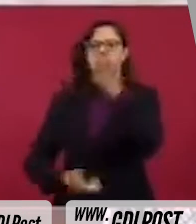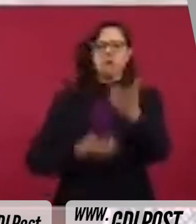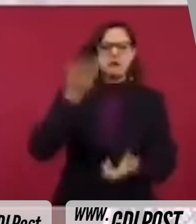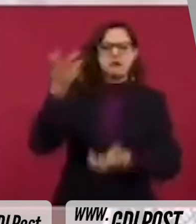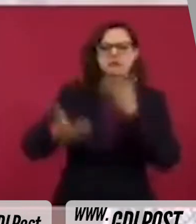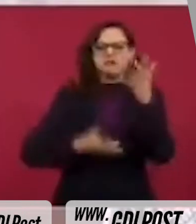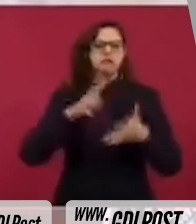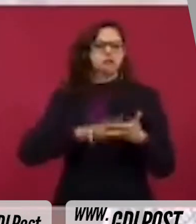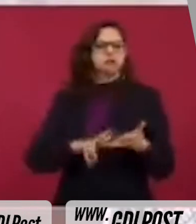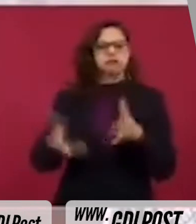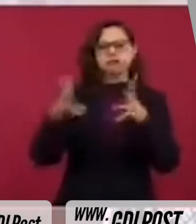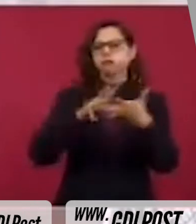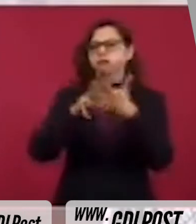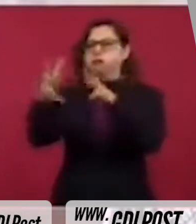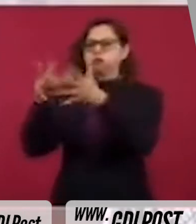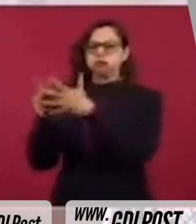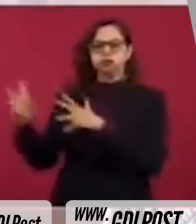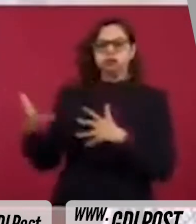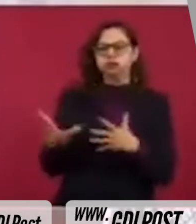de violencia,